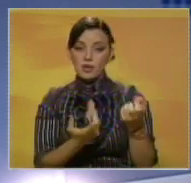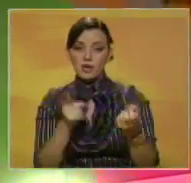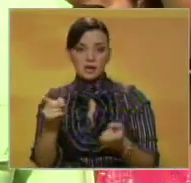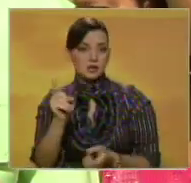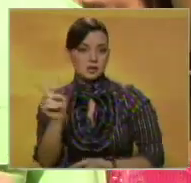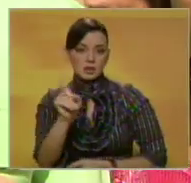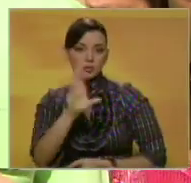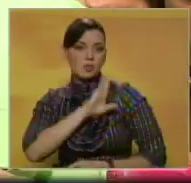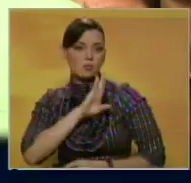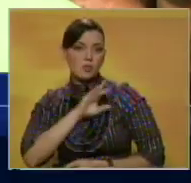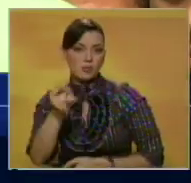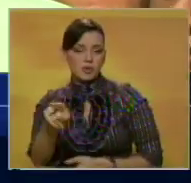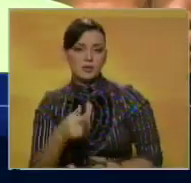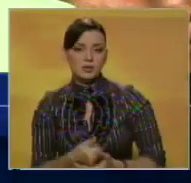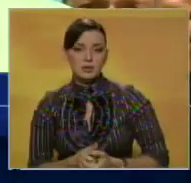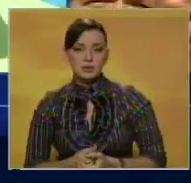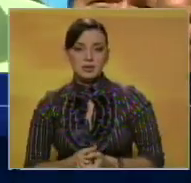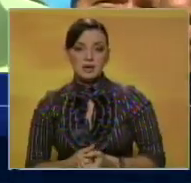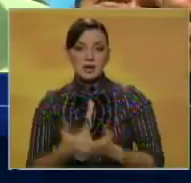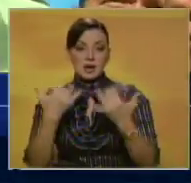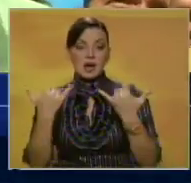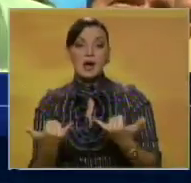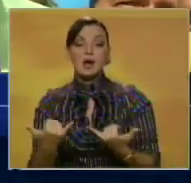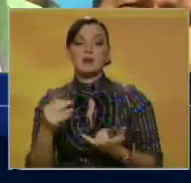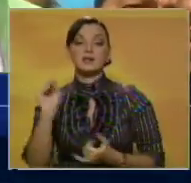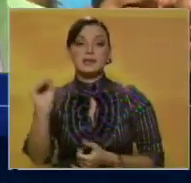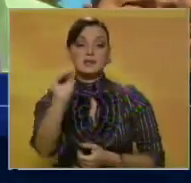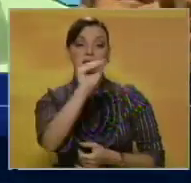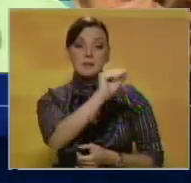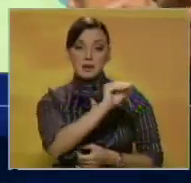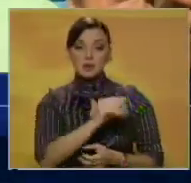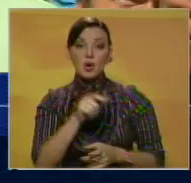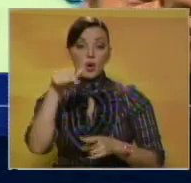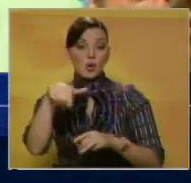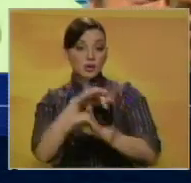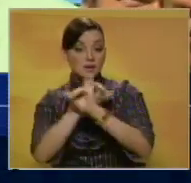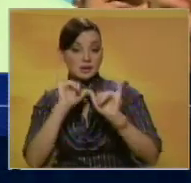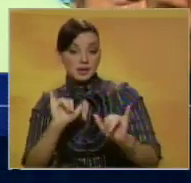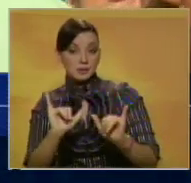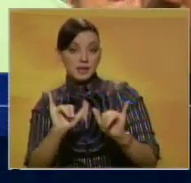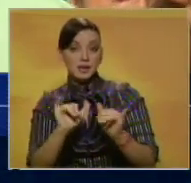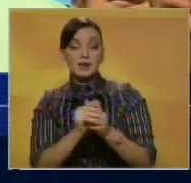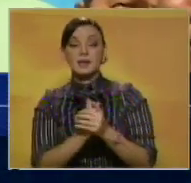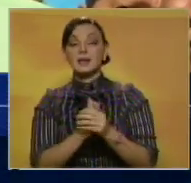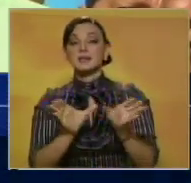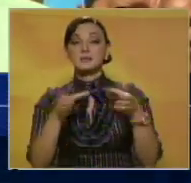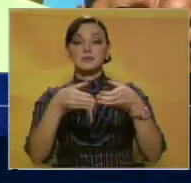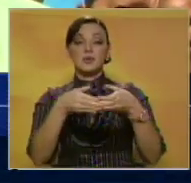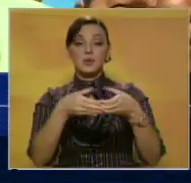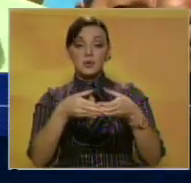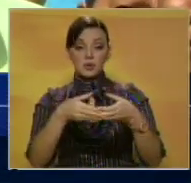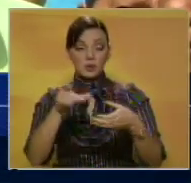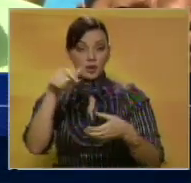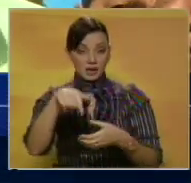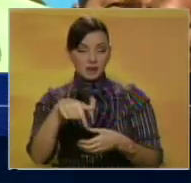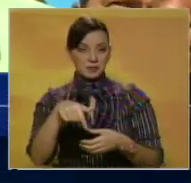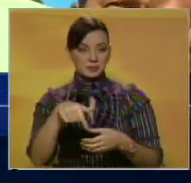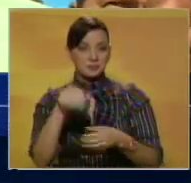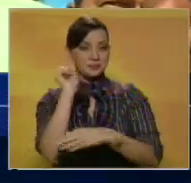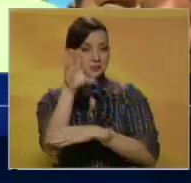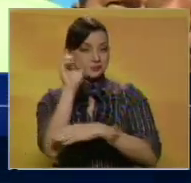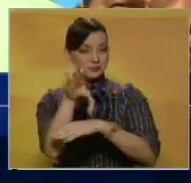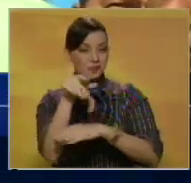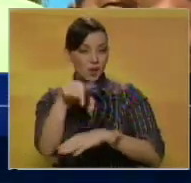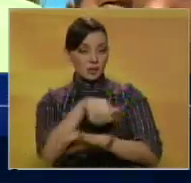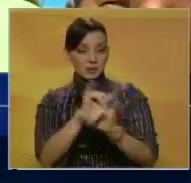irregular. Estarían convocando a sesión extraordinaria porque hoy termina el periodo de sesiones de la Asamblea Nacional, que se va probablemente